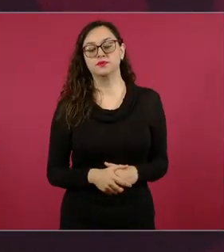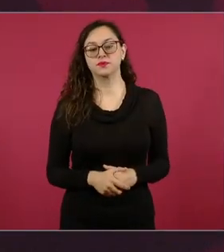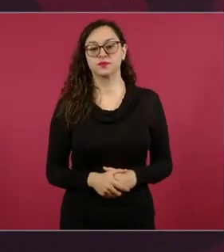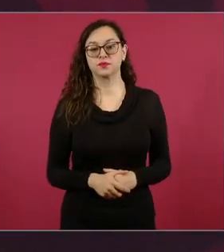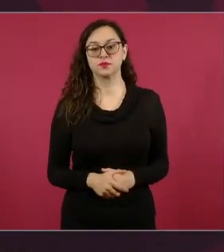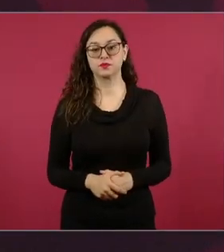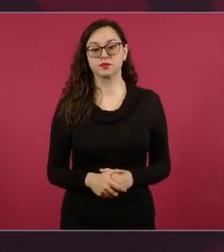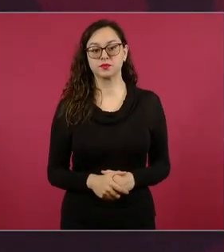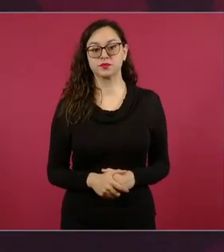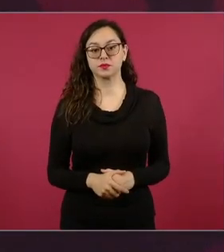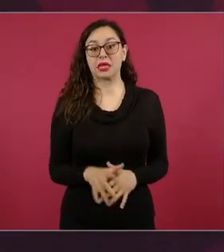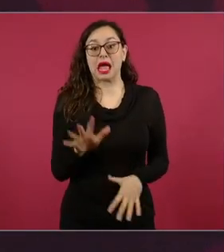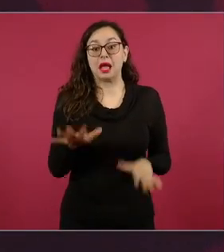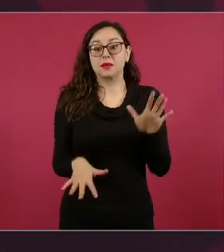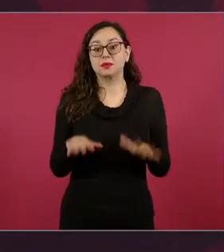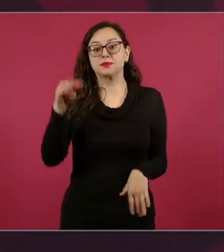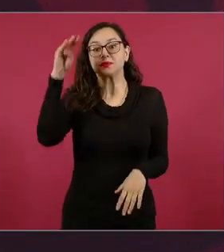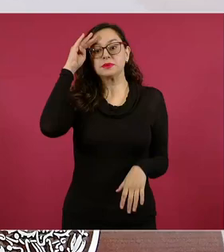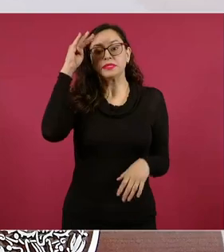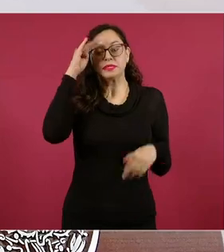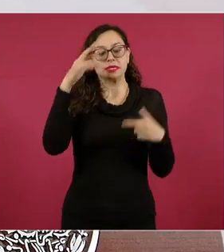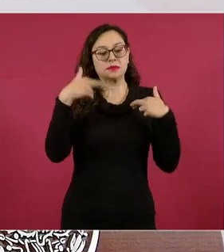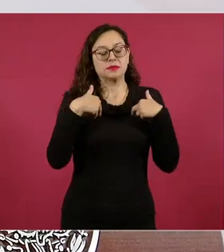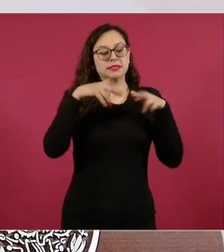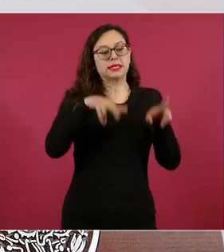de que el que es cónsul o es embajador